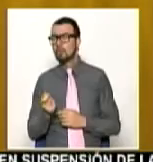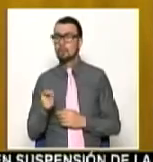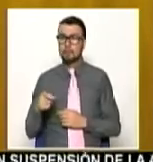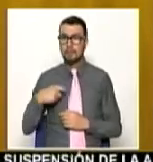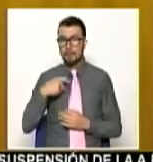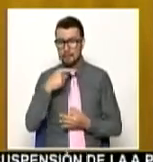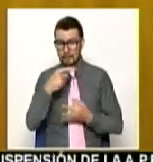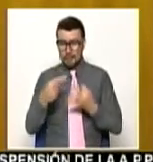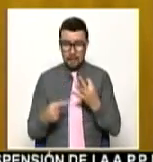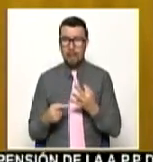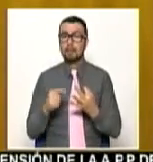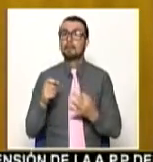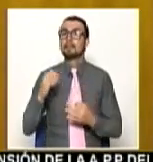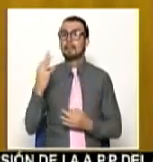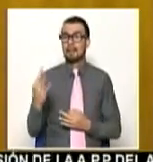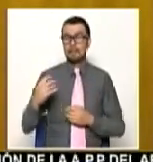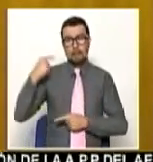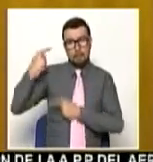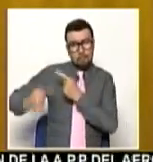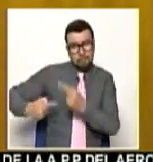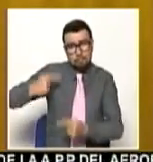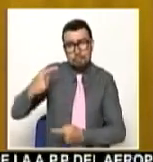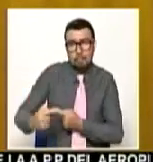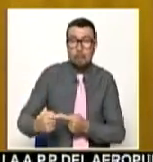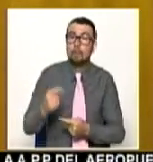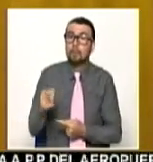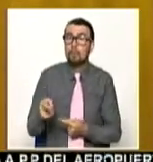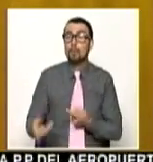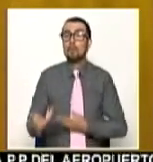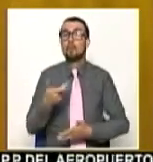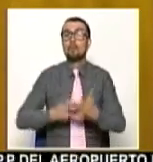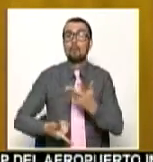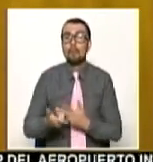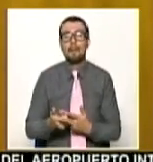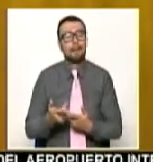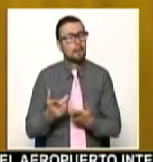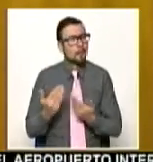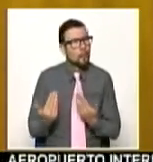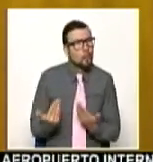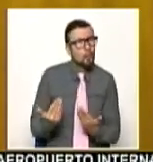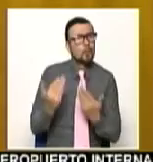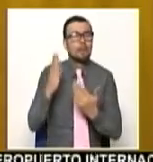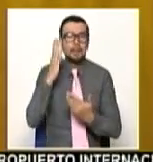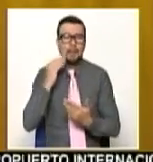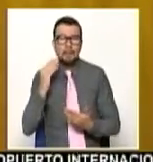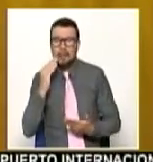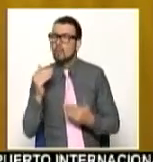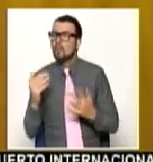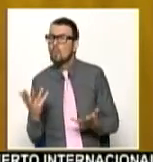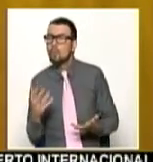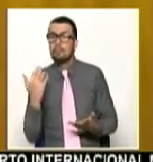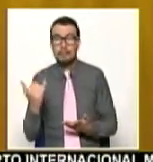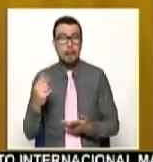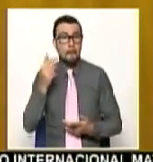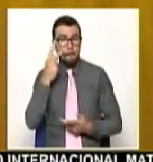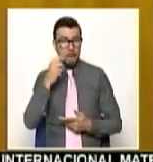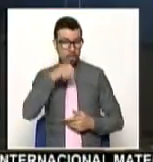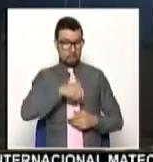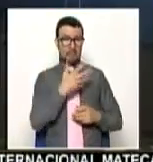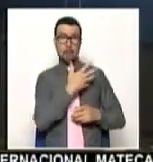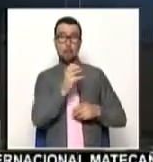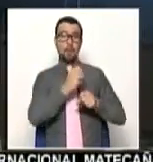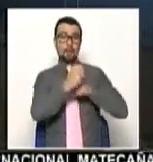momentos con tres generaciones que compartieron las expectativas de lo que ha sido la Pereira en los 50 años del departamento de